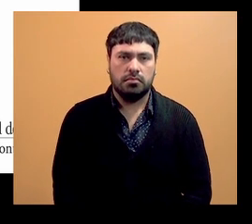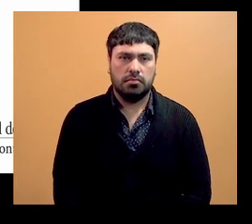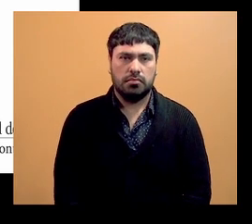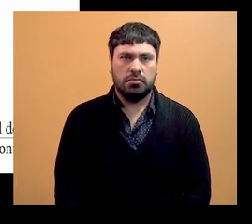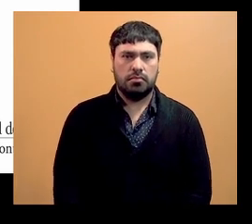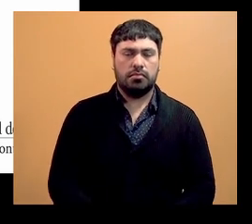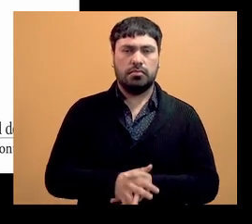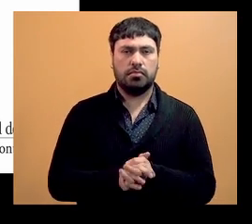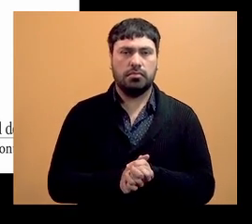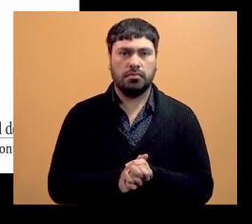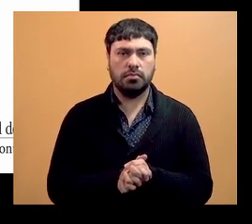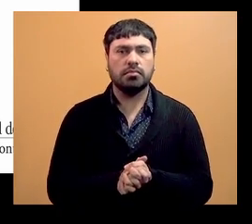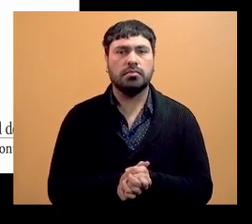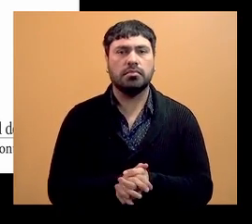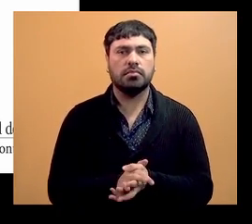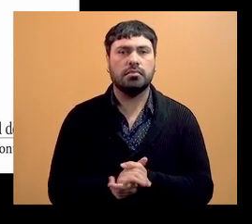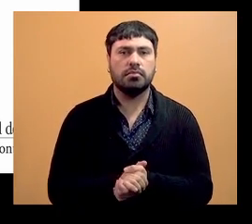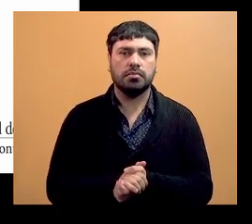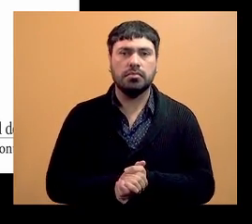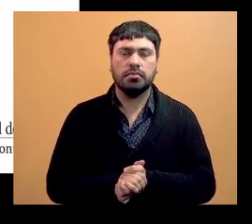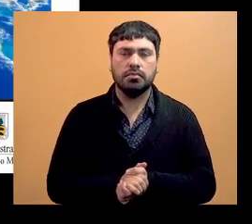primera carrera espacial por la ex Unión Soviética.